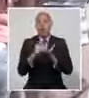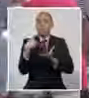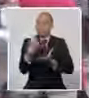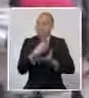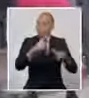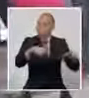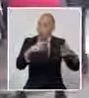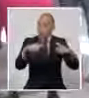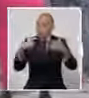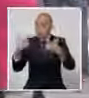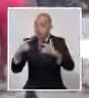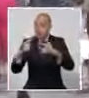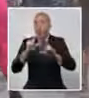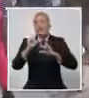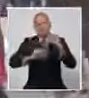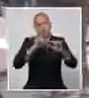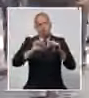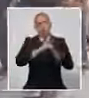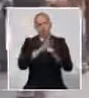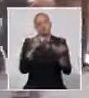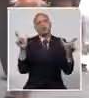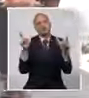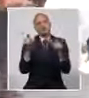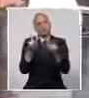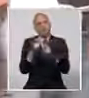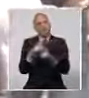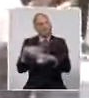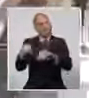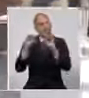con ello el retorno seguro a la nueva normalidad que los